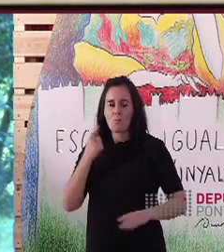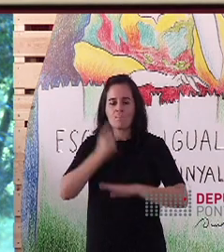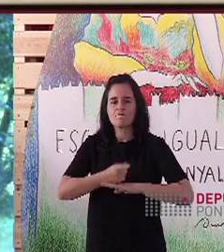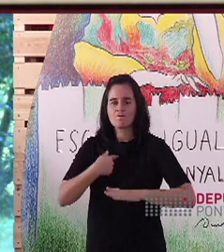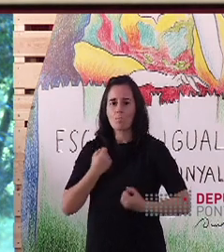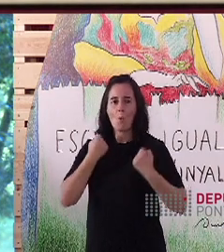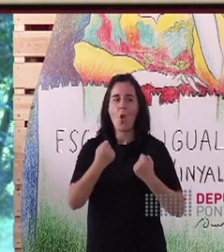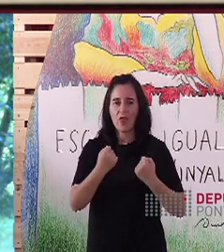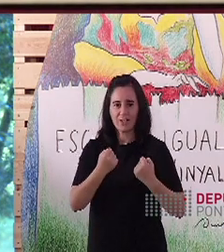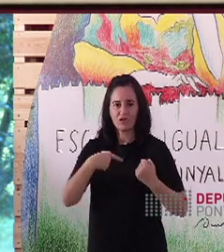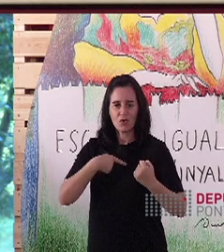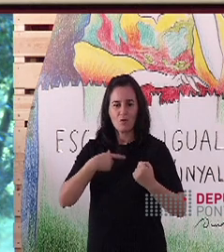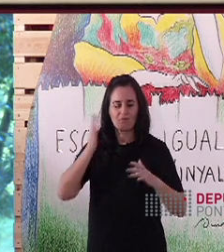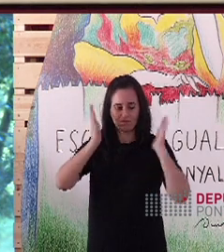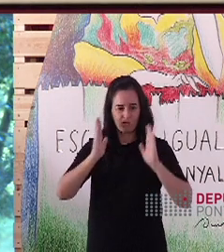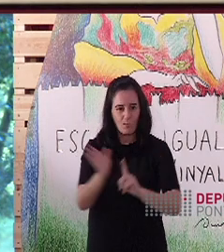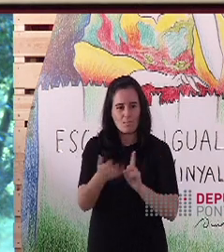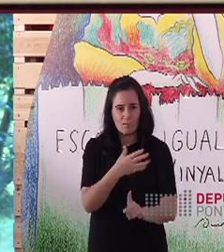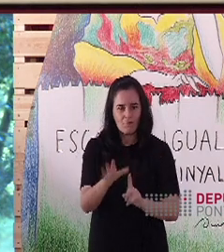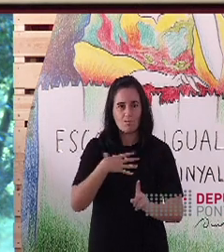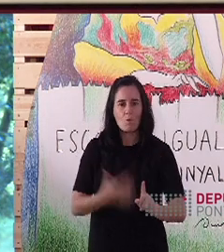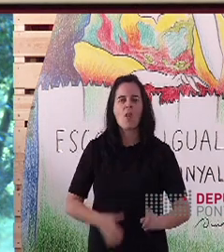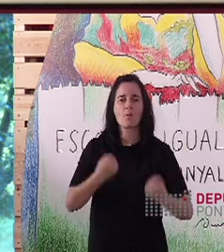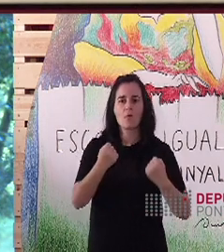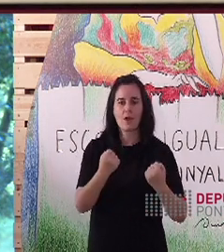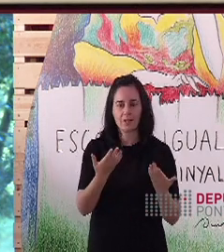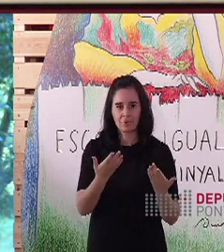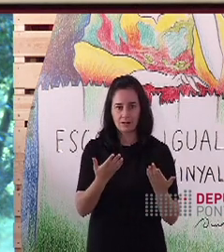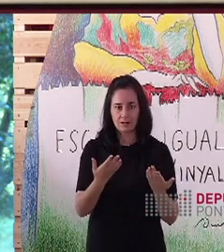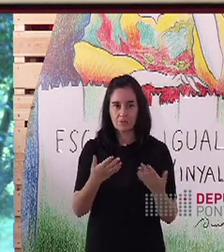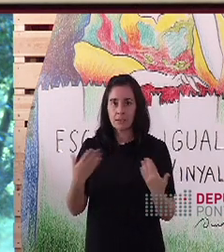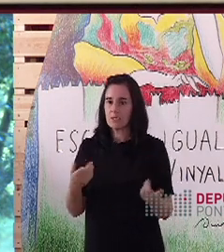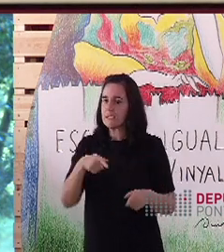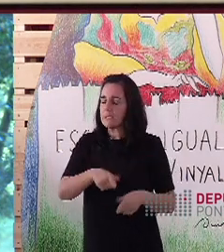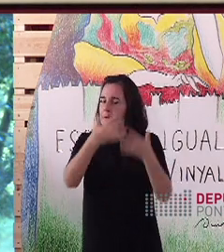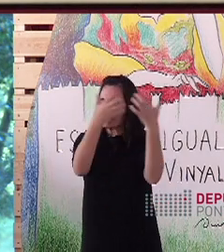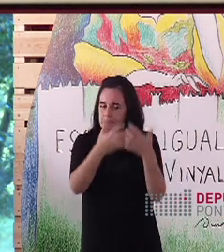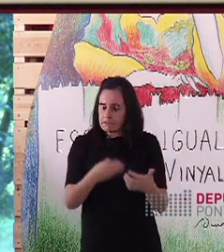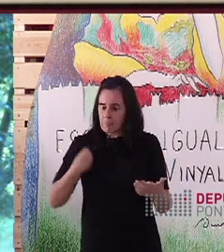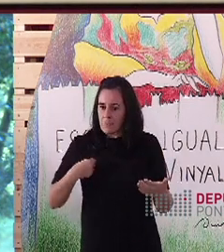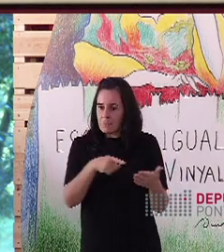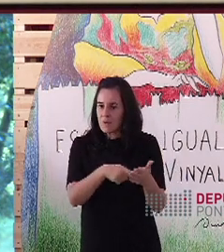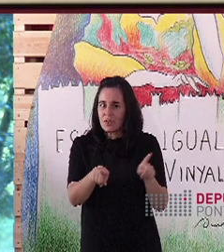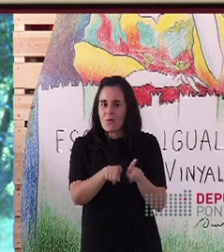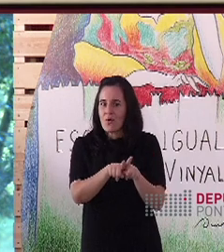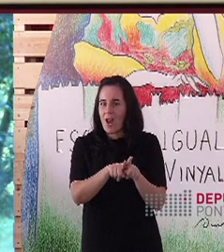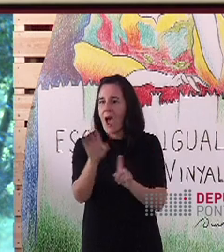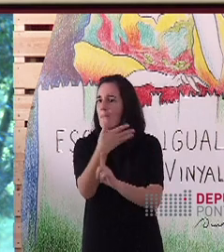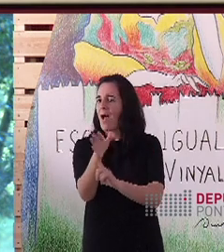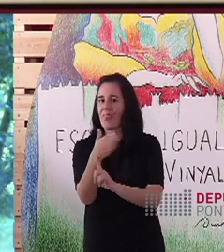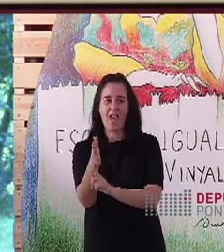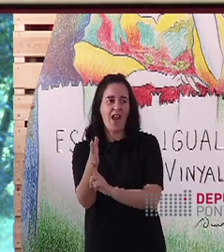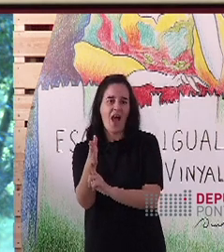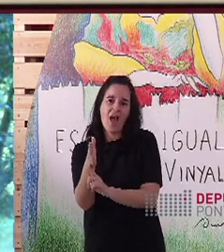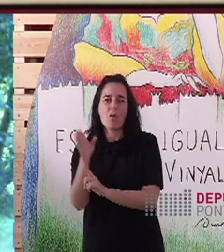ejercido contra esta chica. Este relato pornográfico es en realidad el emblema de lo que es la pornografía